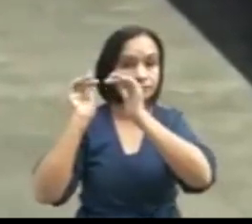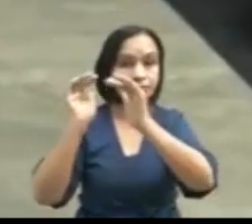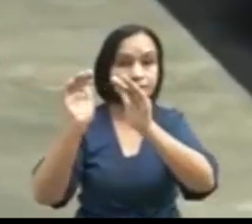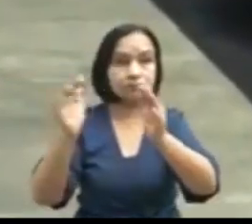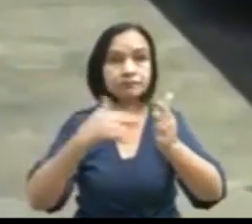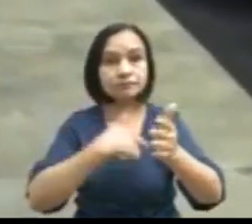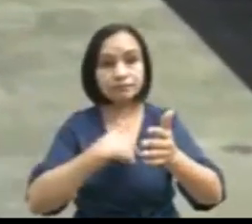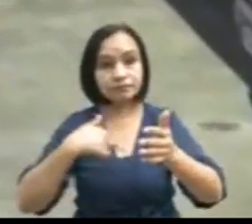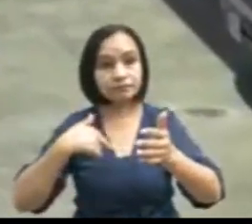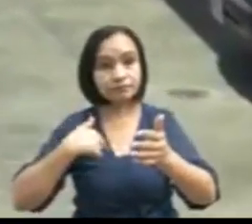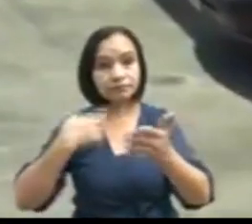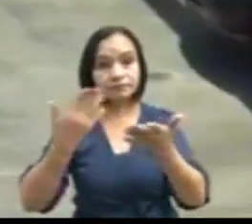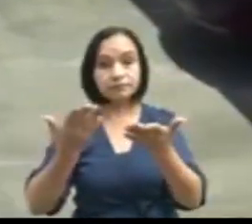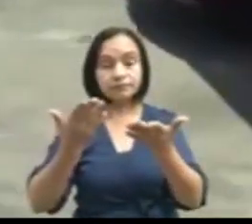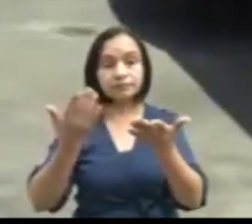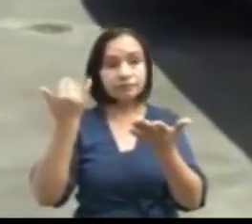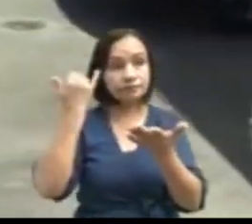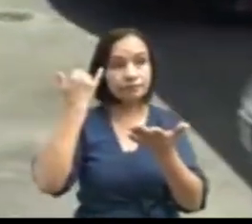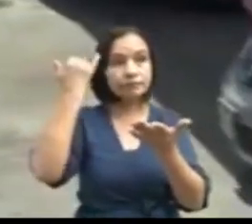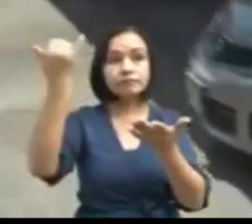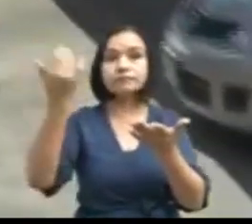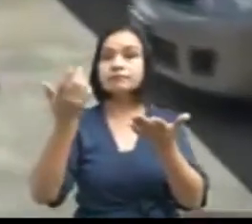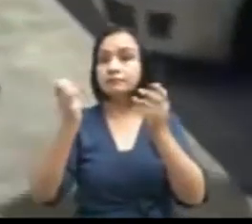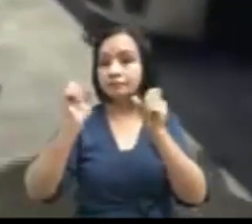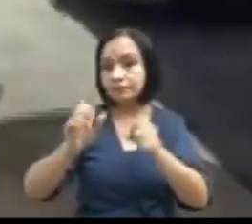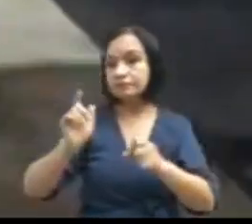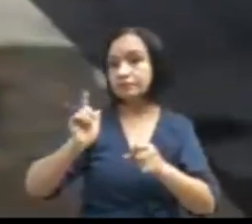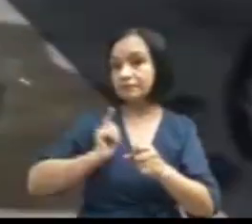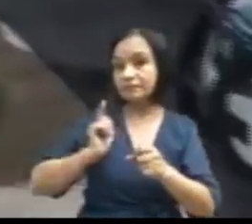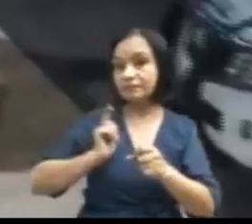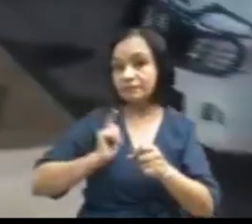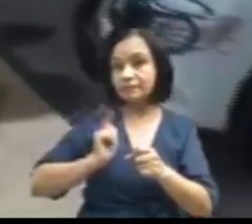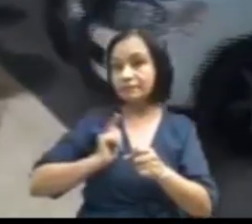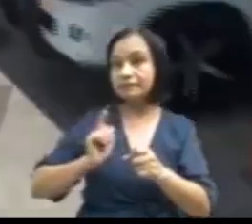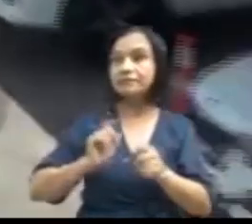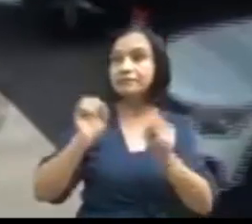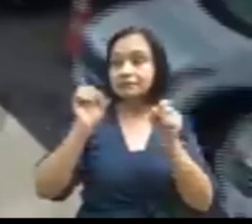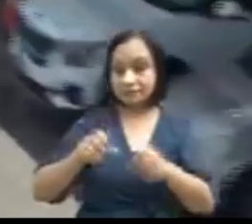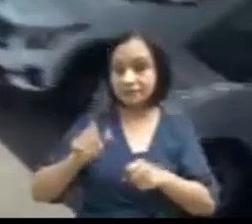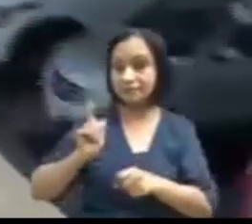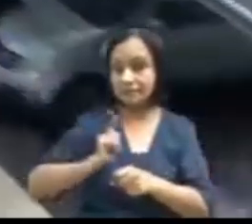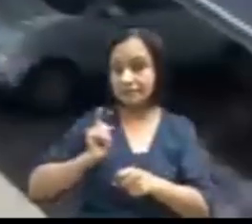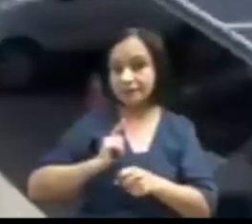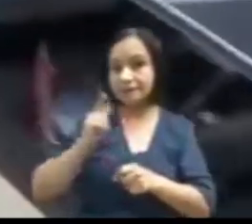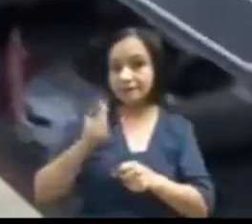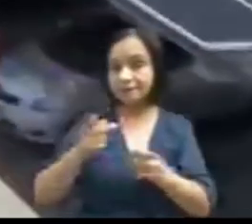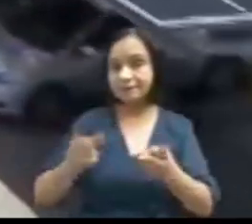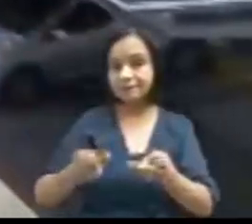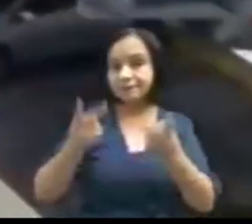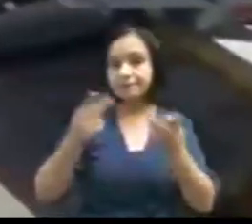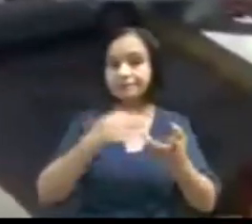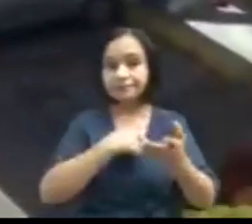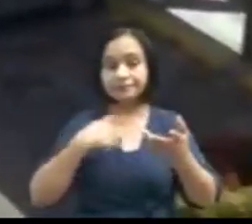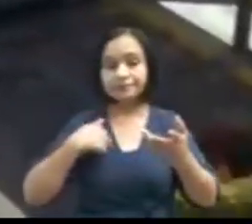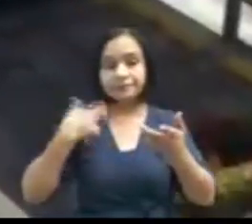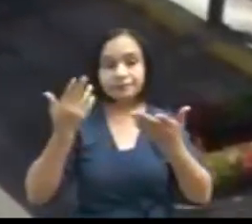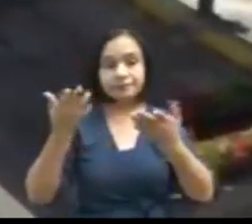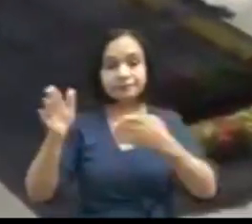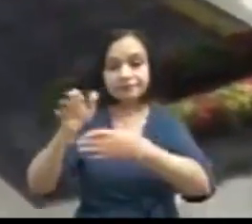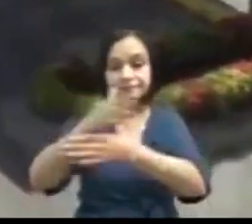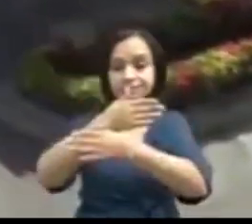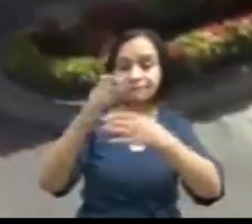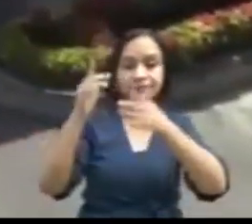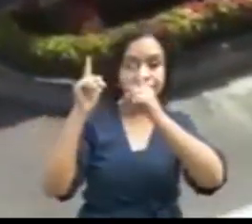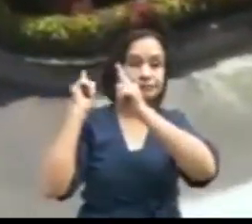presentó los dos primeros vehículos eléctricos que están aquí en Nicaragua. Y ahora, pues, pasamos de tener esos